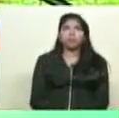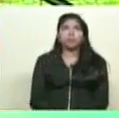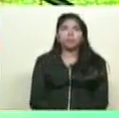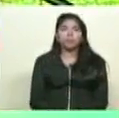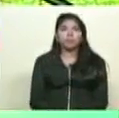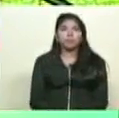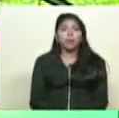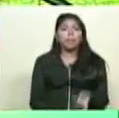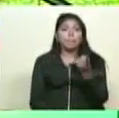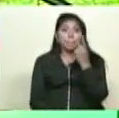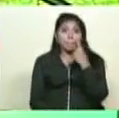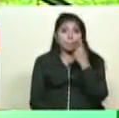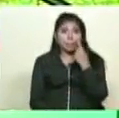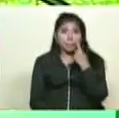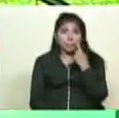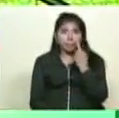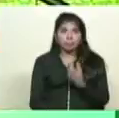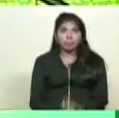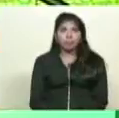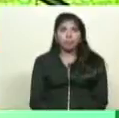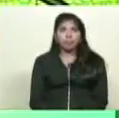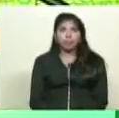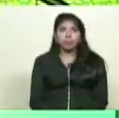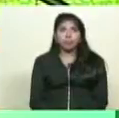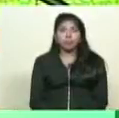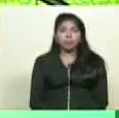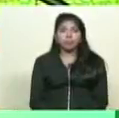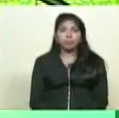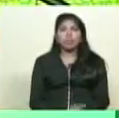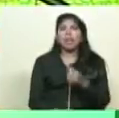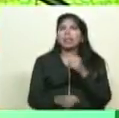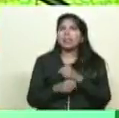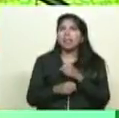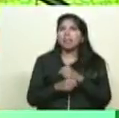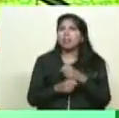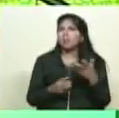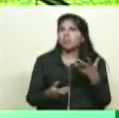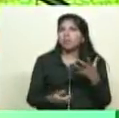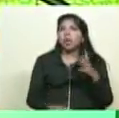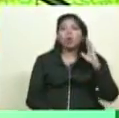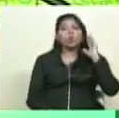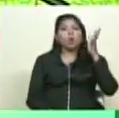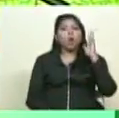WhatsApp. Mire, vamos a trabajar por hacer el Congreso sectorial